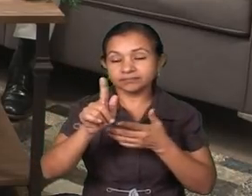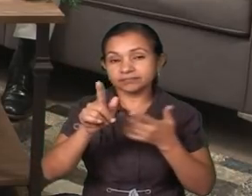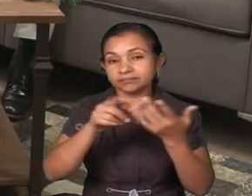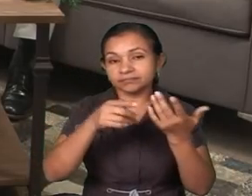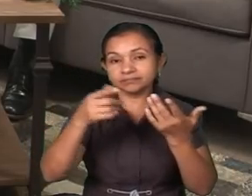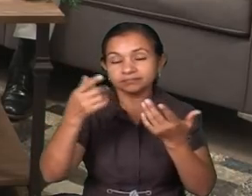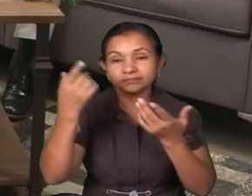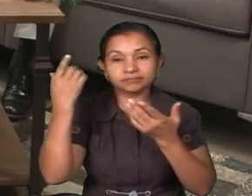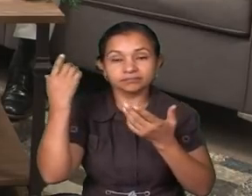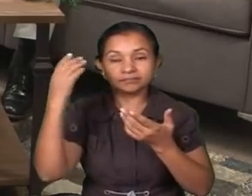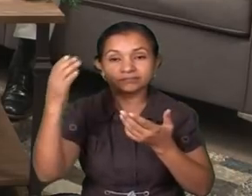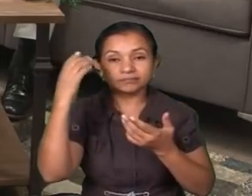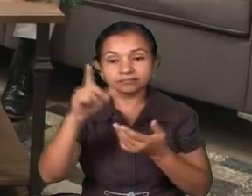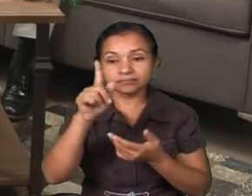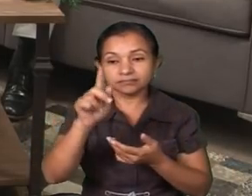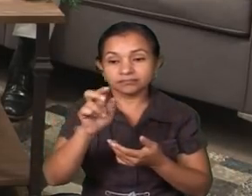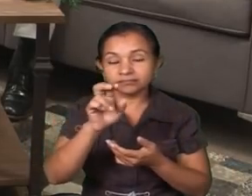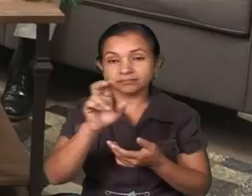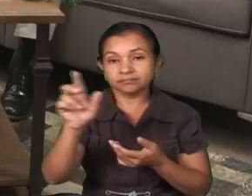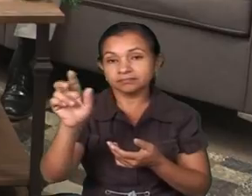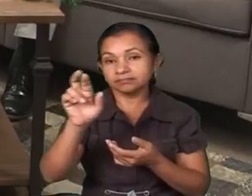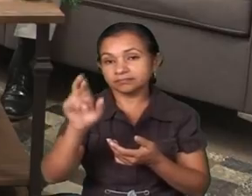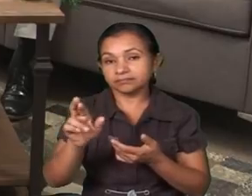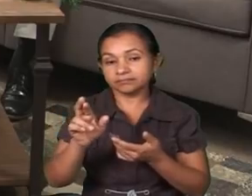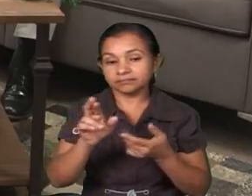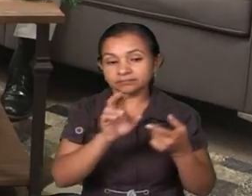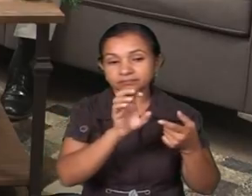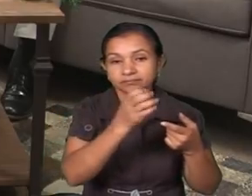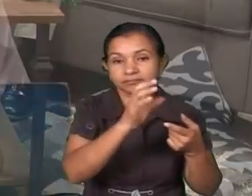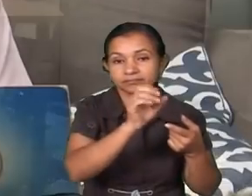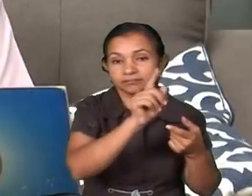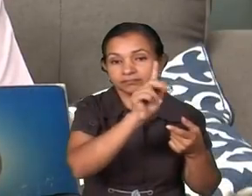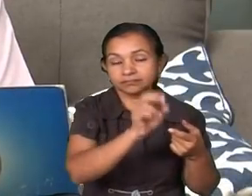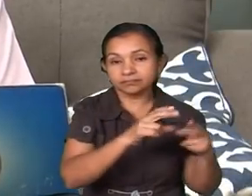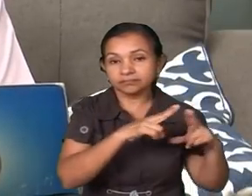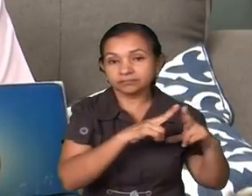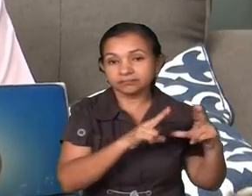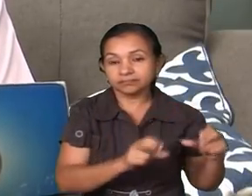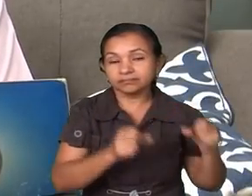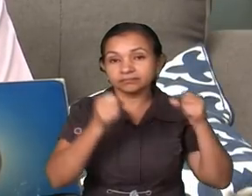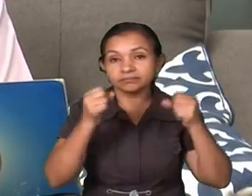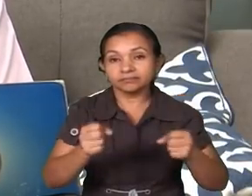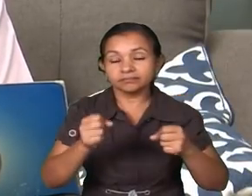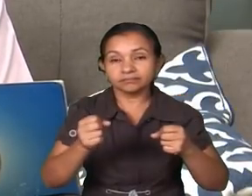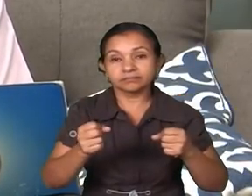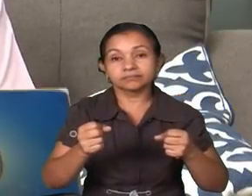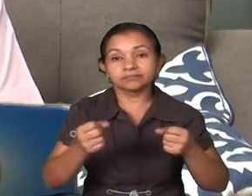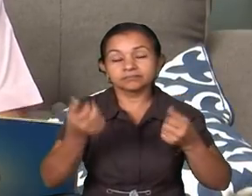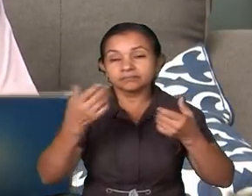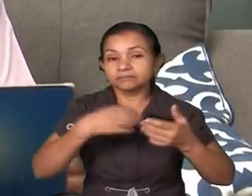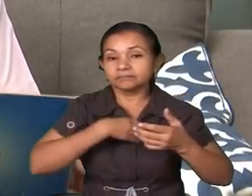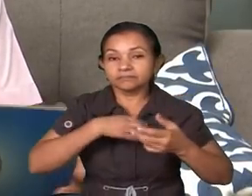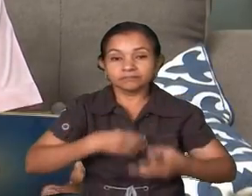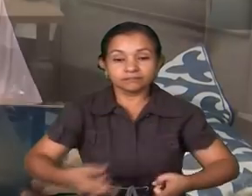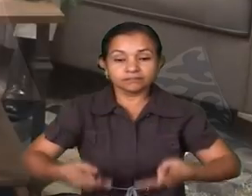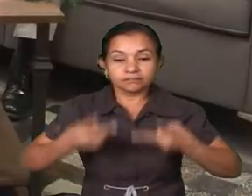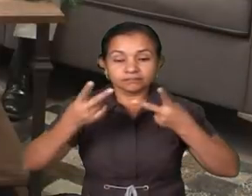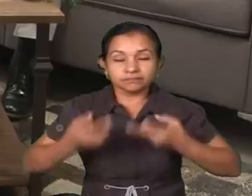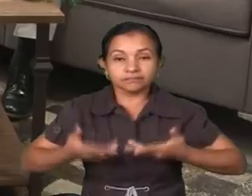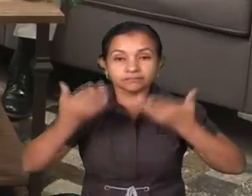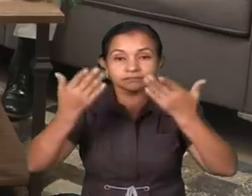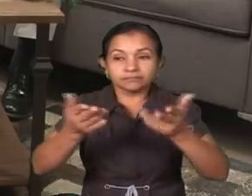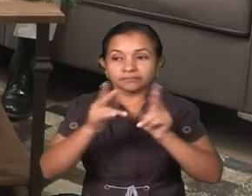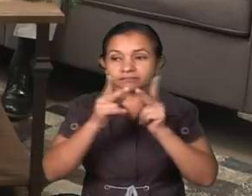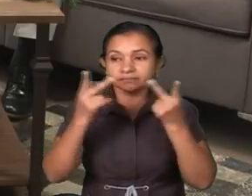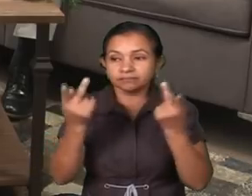Colombia y Escoto en Nicaragua, hombres que consagraron su vida a su pueblo. Y que jamás